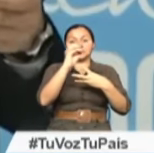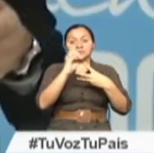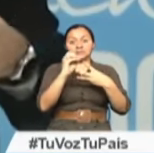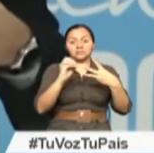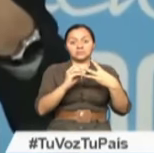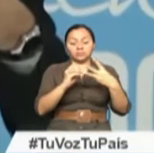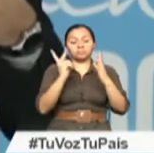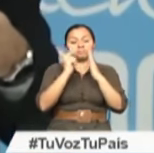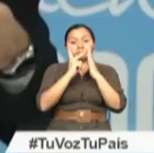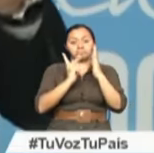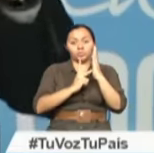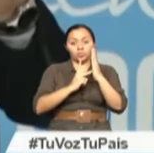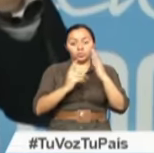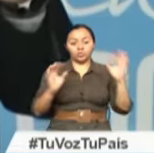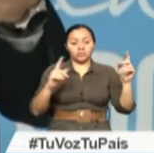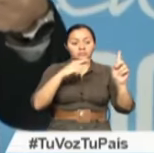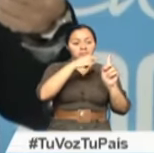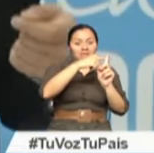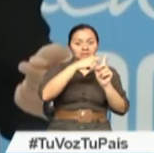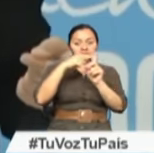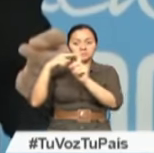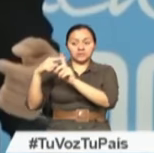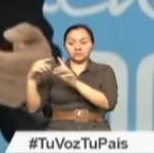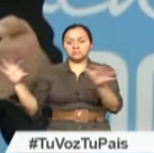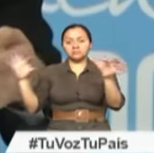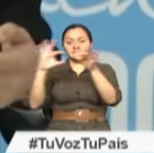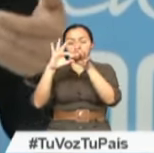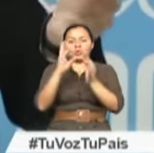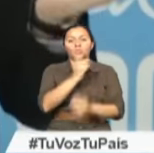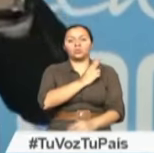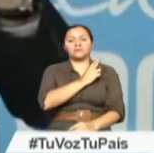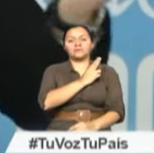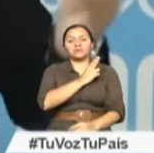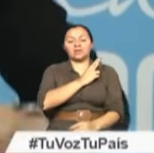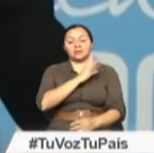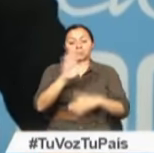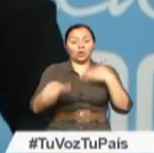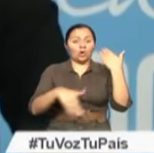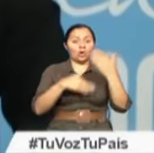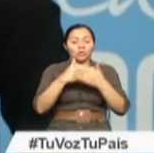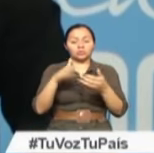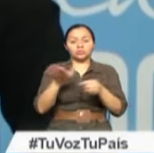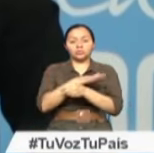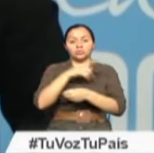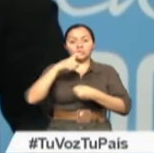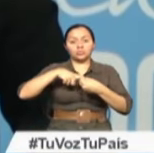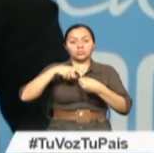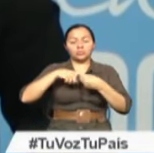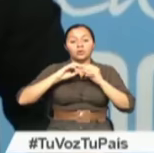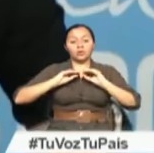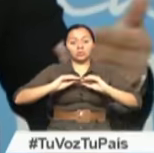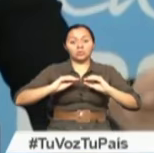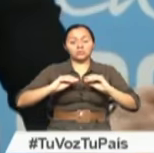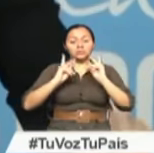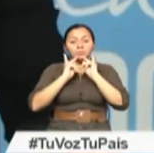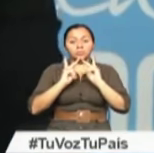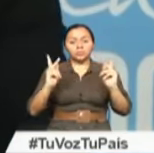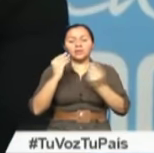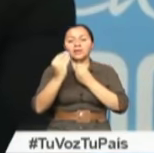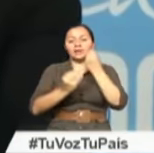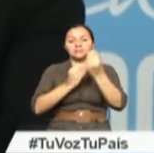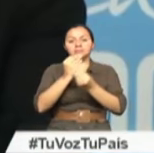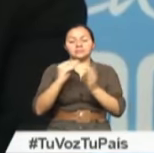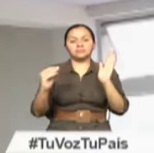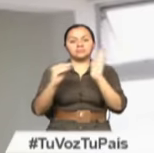puntaje es el que sirve para ir a la educación superior y es con el que todos los cupos de todo el sistema educativo superior público va a